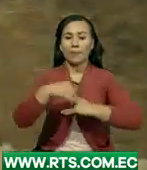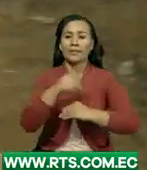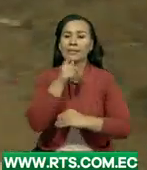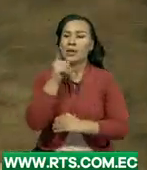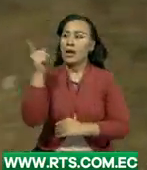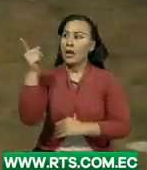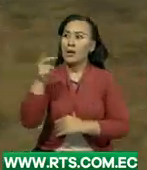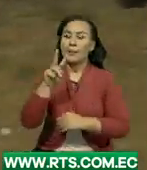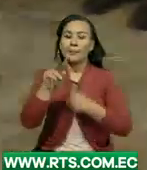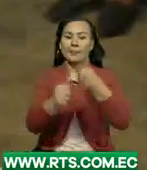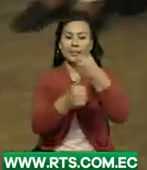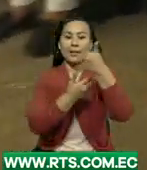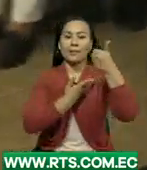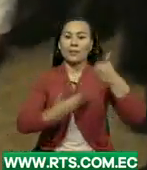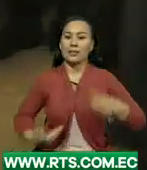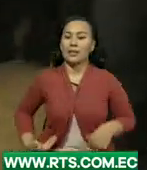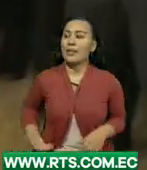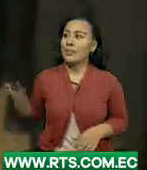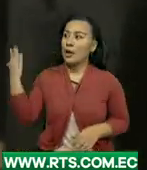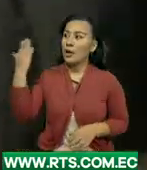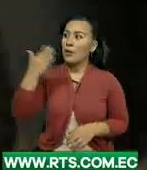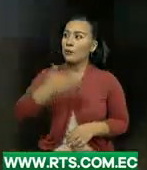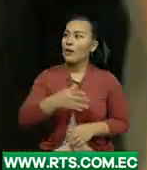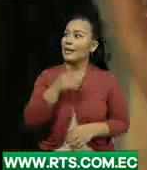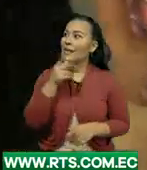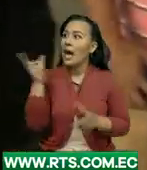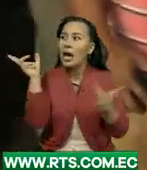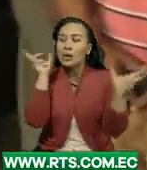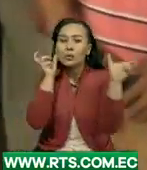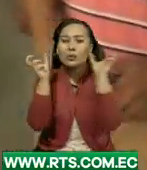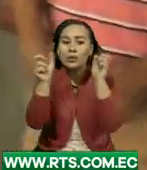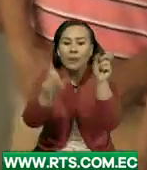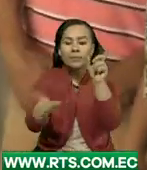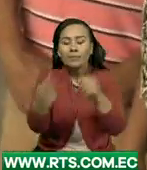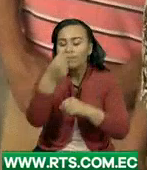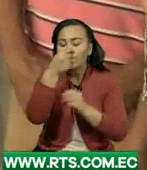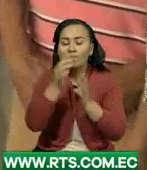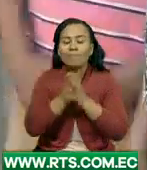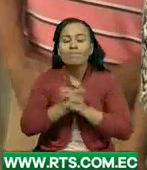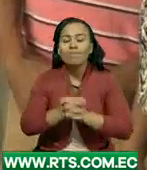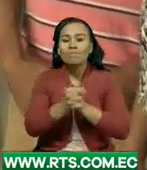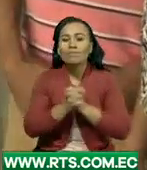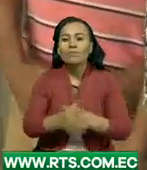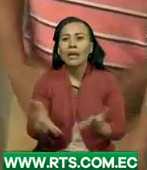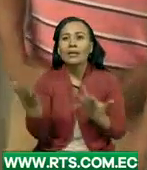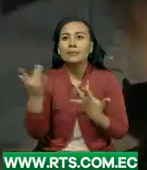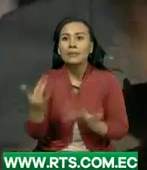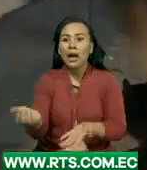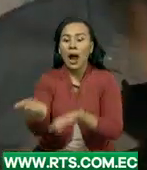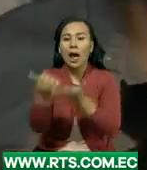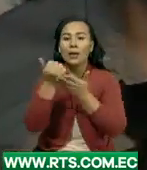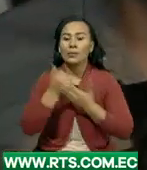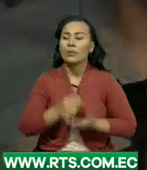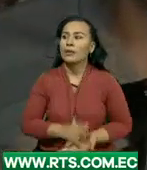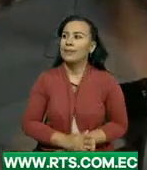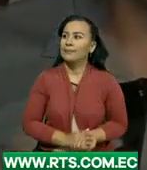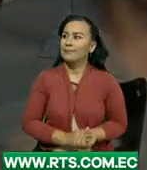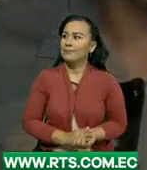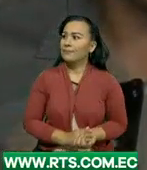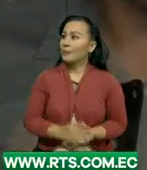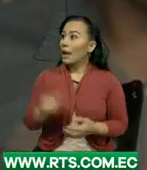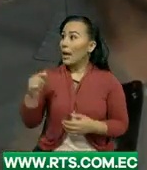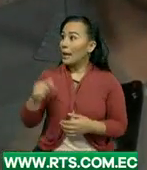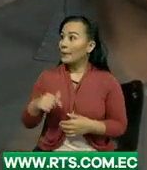de la República, Otto Sonnenholzer, quien escuchó el clamor de los damnificados que aún están a la espera de ayuda. Se cometieron